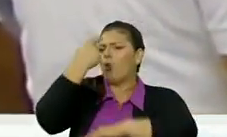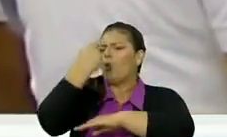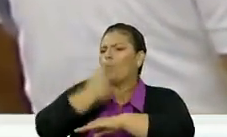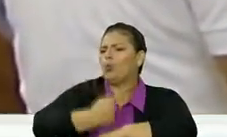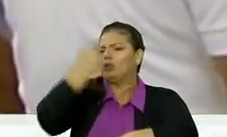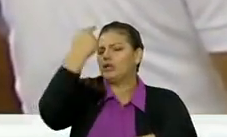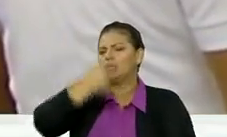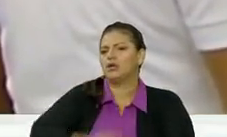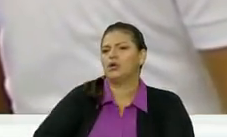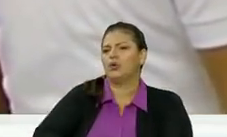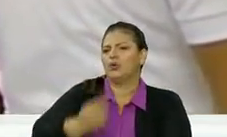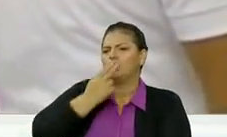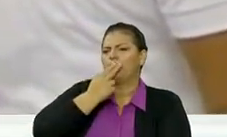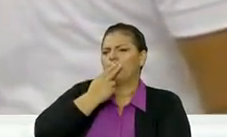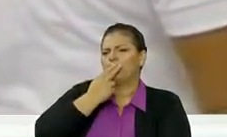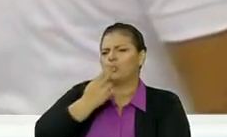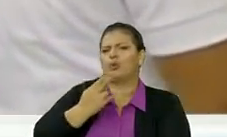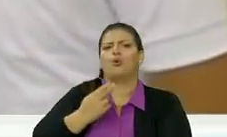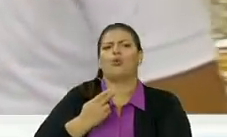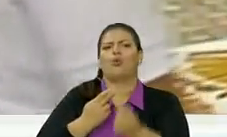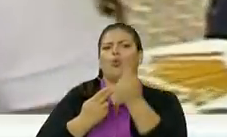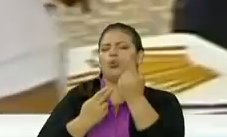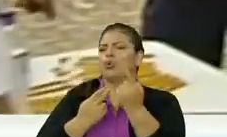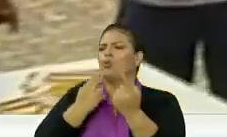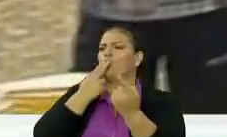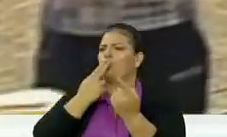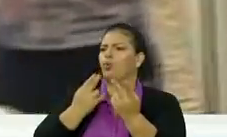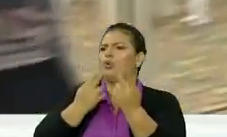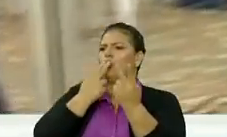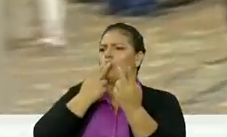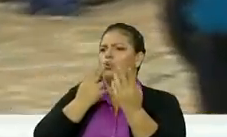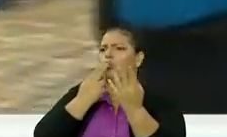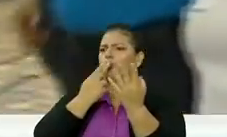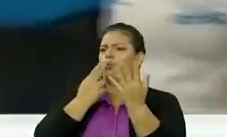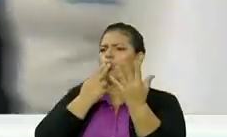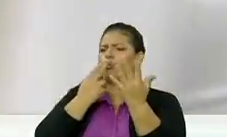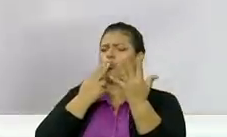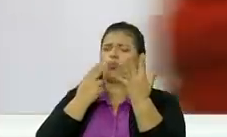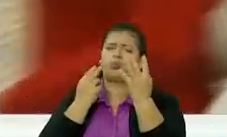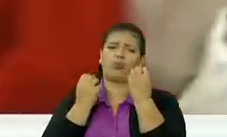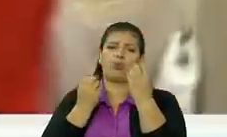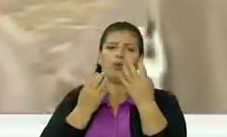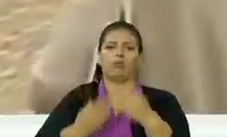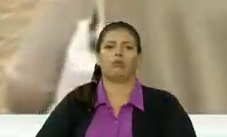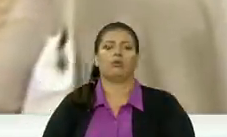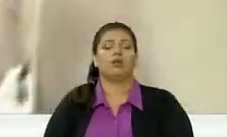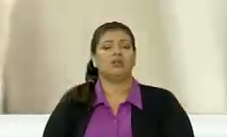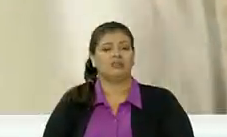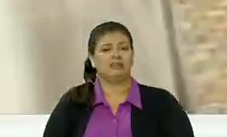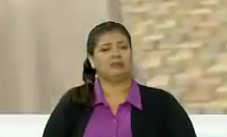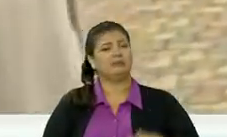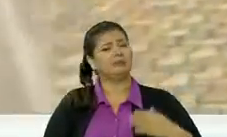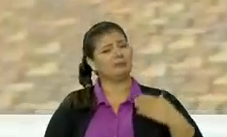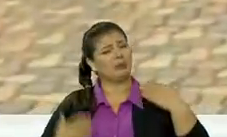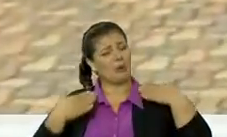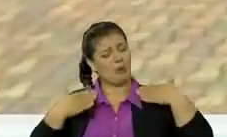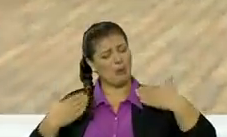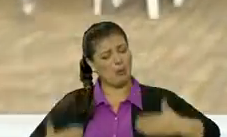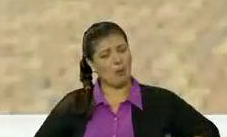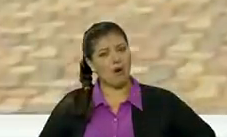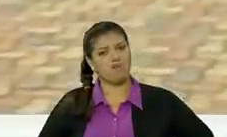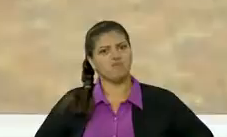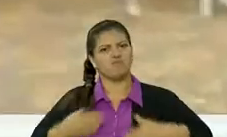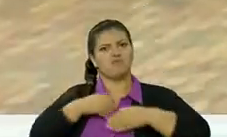es la misma consecuencia, va sumando efectos. Lamentablemente el tabaco tiene una sustancia muy nociva, que